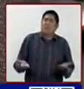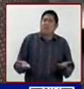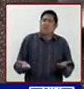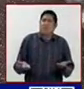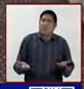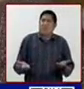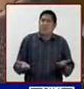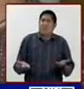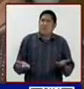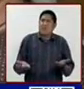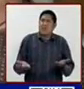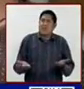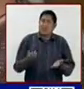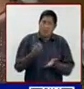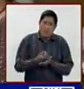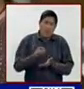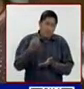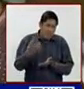estas calaveras?